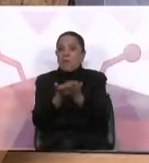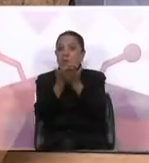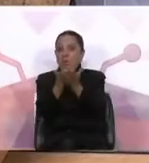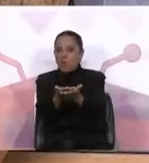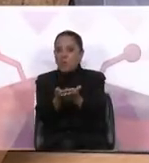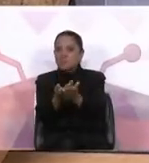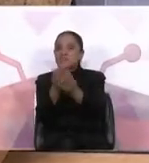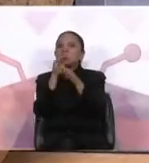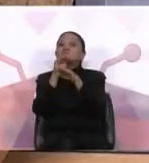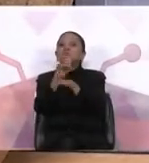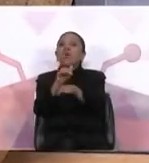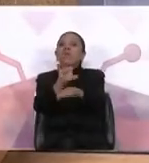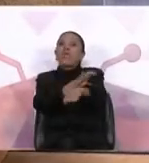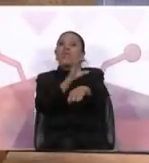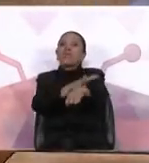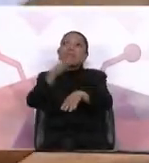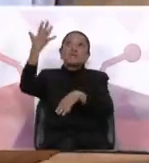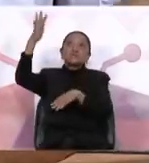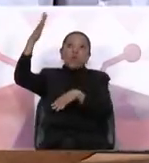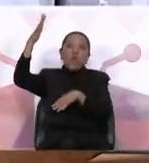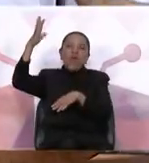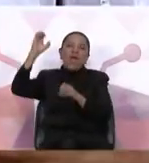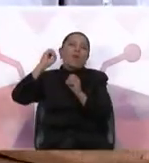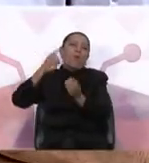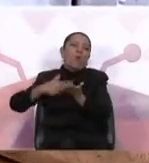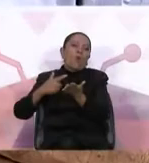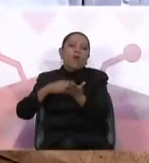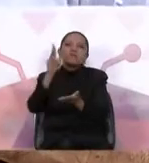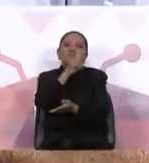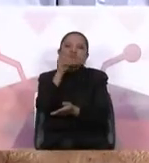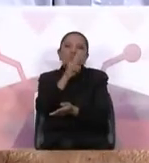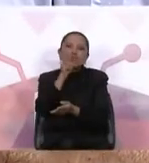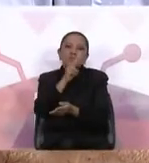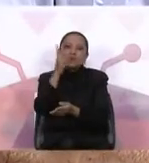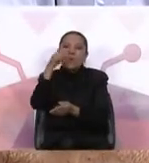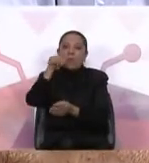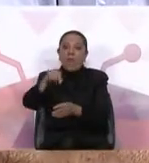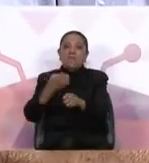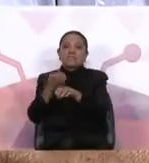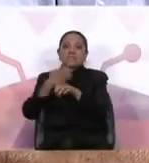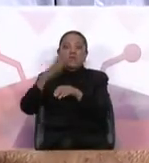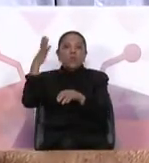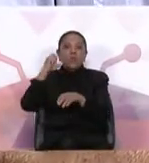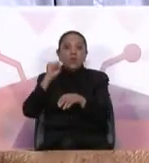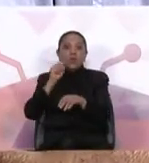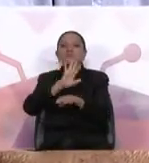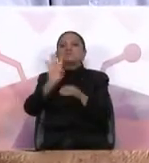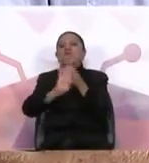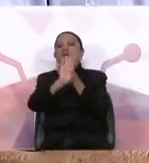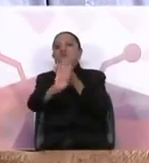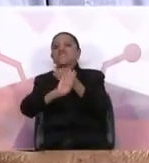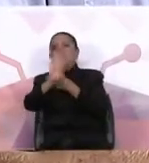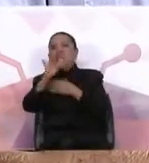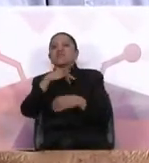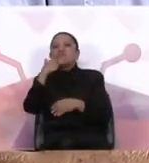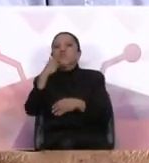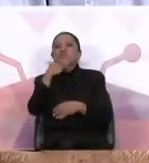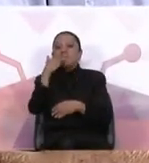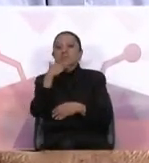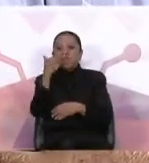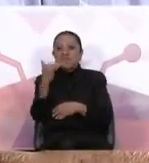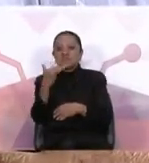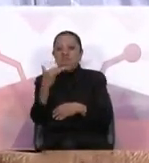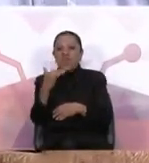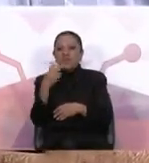eólica o de otro tipo para el estado de morelos y así evitar la contaminación de estas fuentes que hemos venido utilizando hasta el